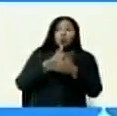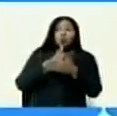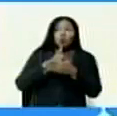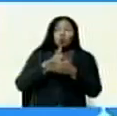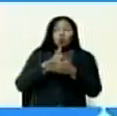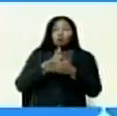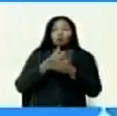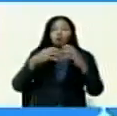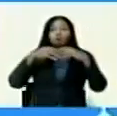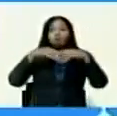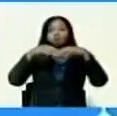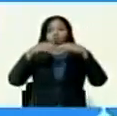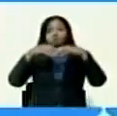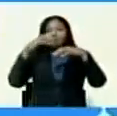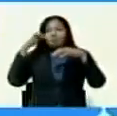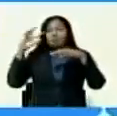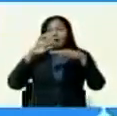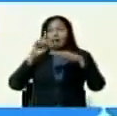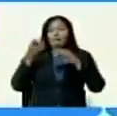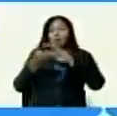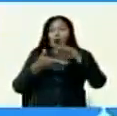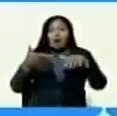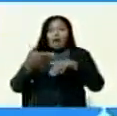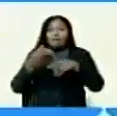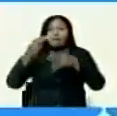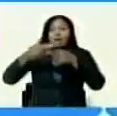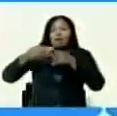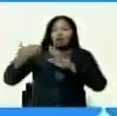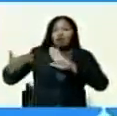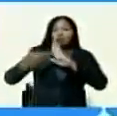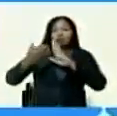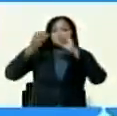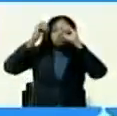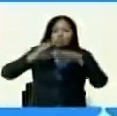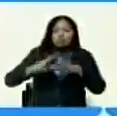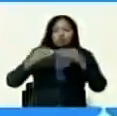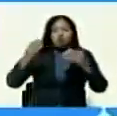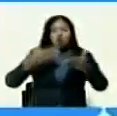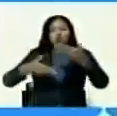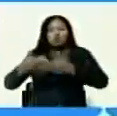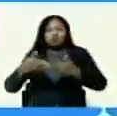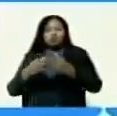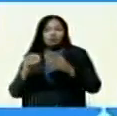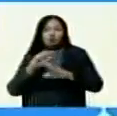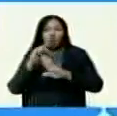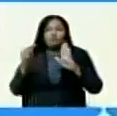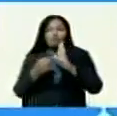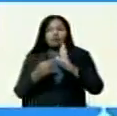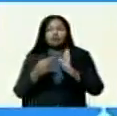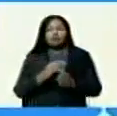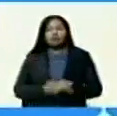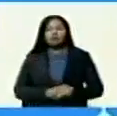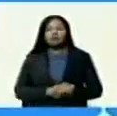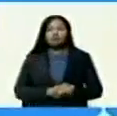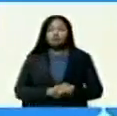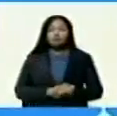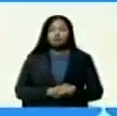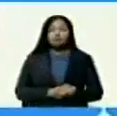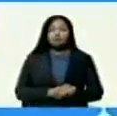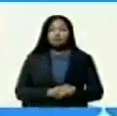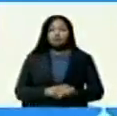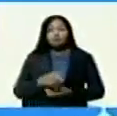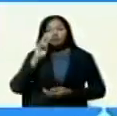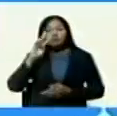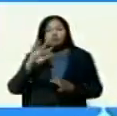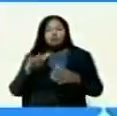sistema, el cerebro, decide protegerse y suspende los servicios del banco, justamente como